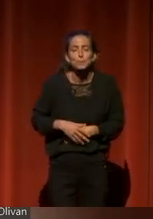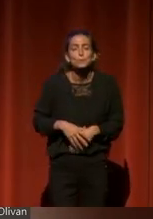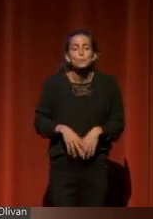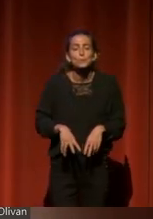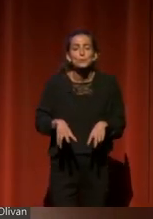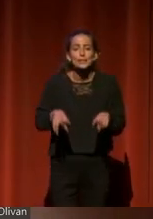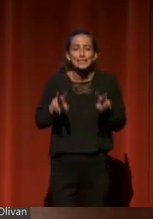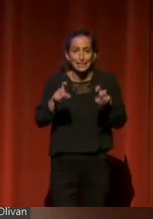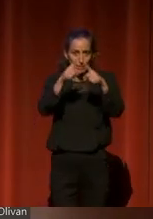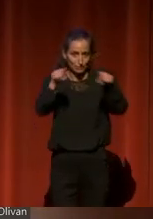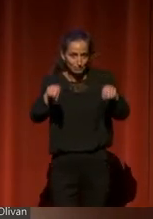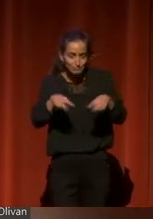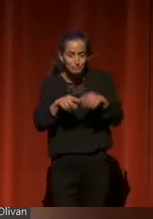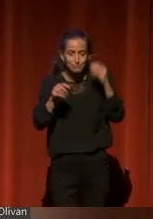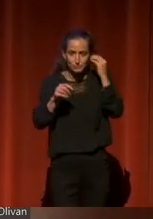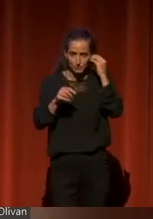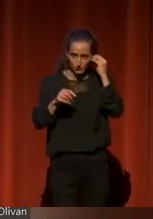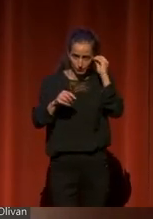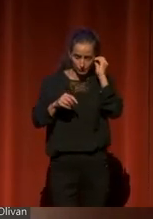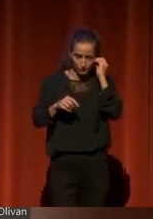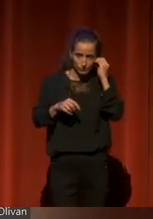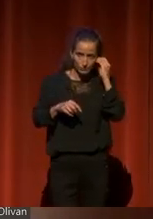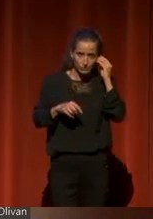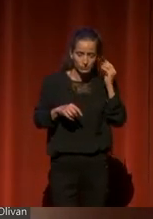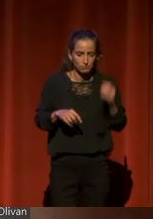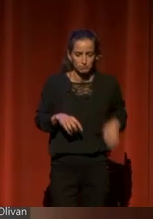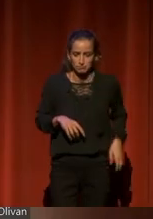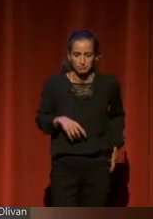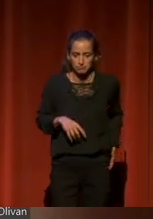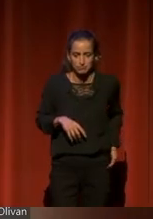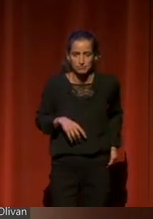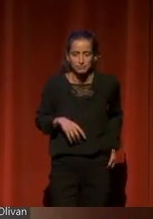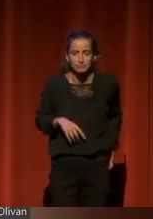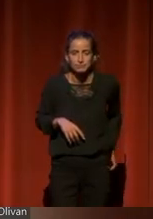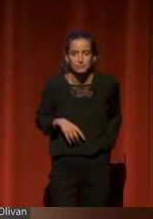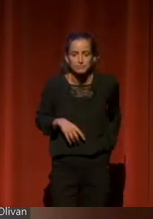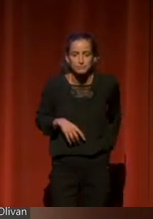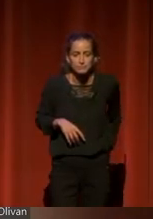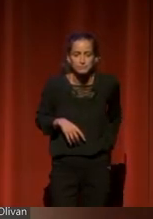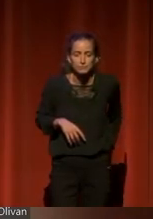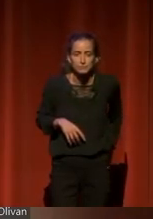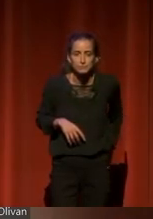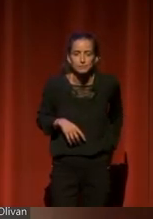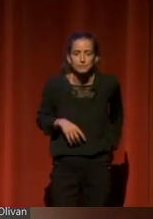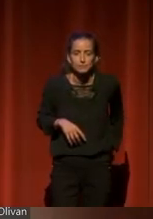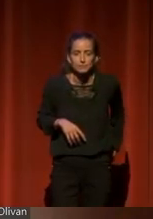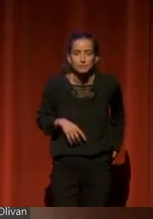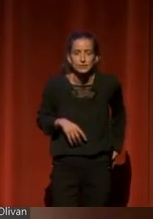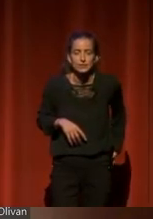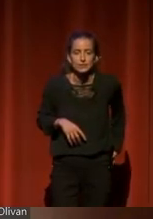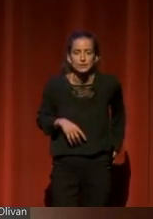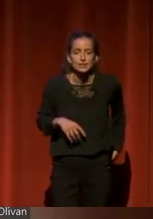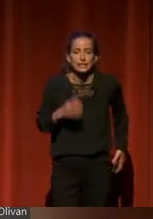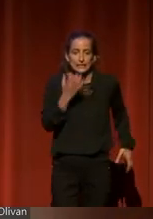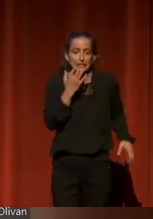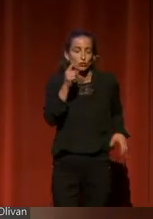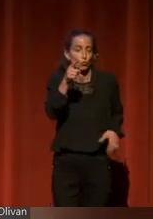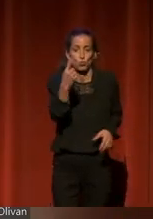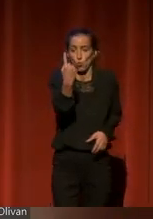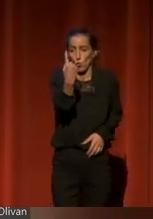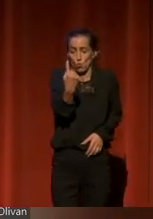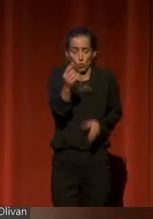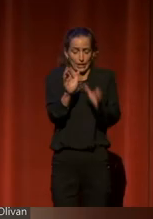equipos hexagonales una cosa que aplica y los roles no las habilidades y tal que aplica tanto si eres uno como si el equipo